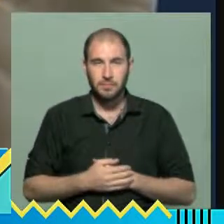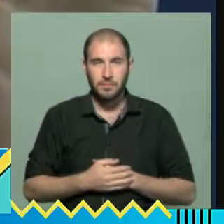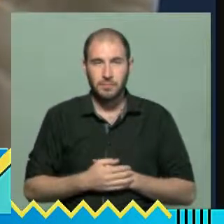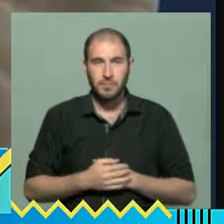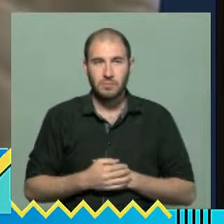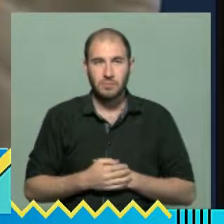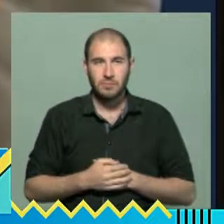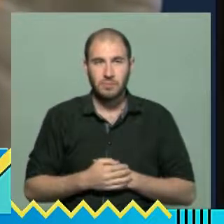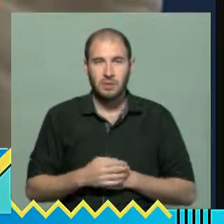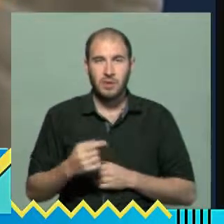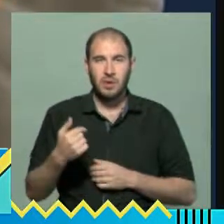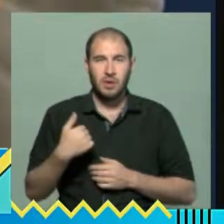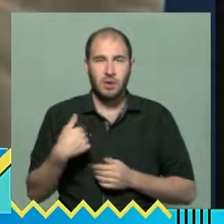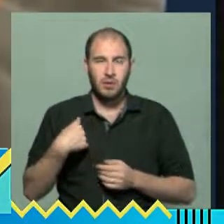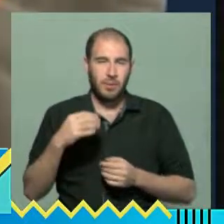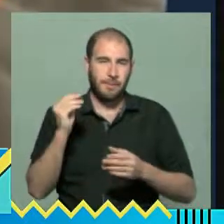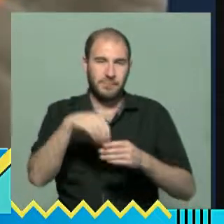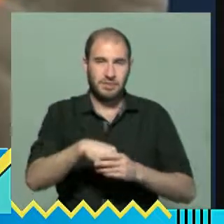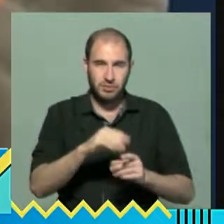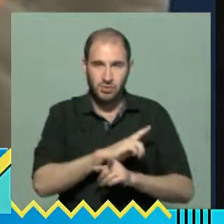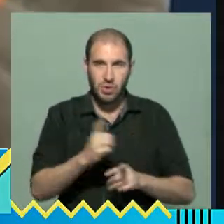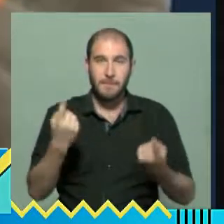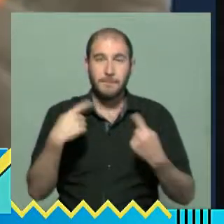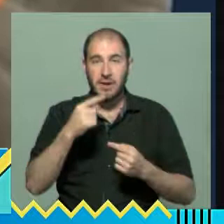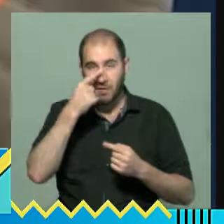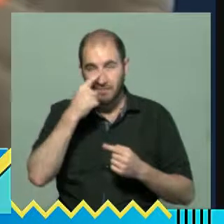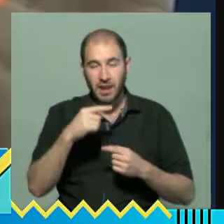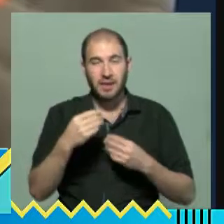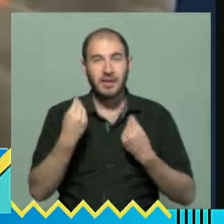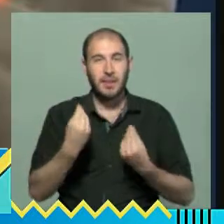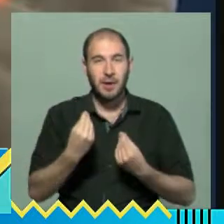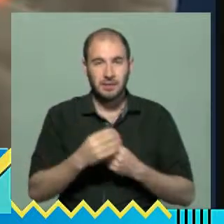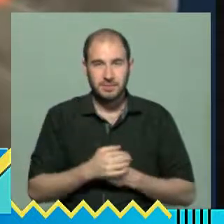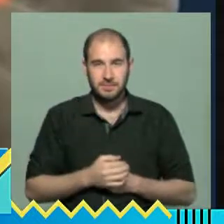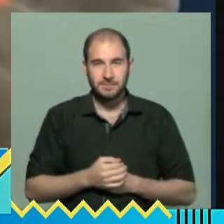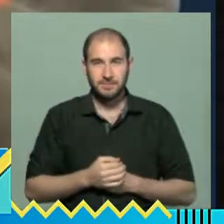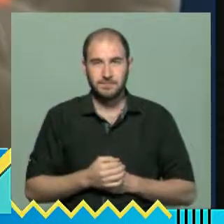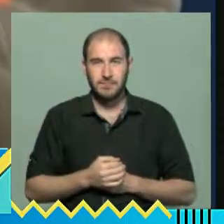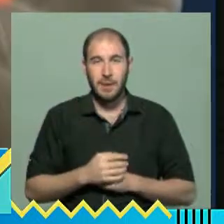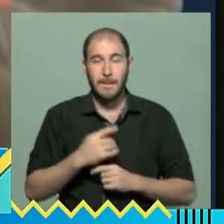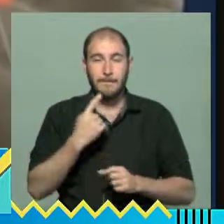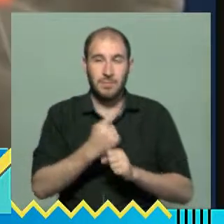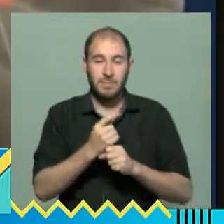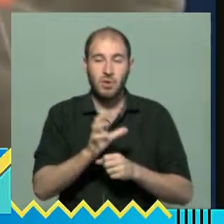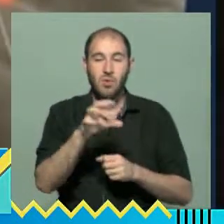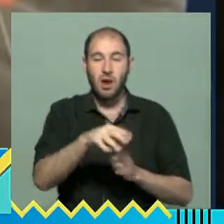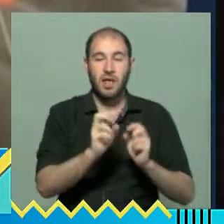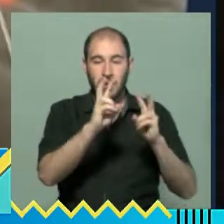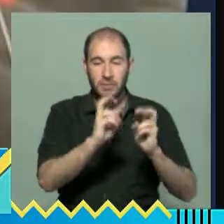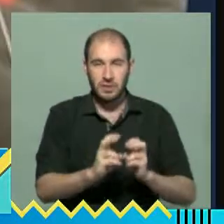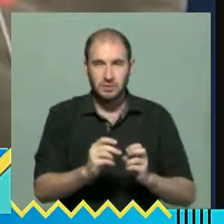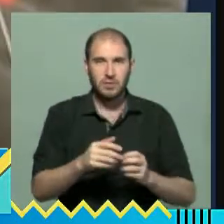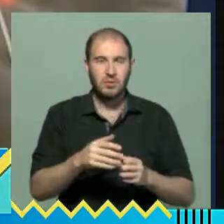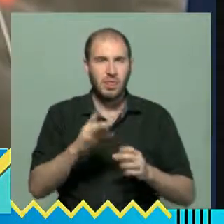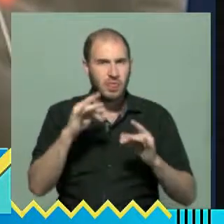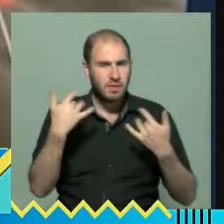yo, digamos, colocar ninguna en particular. Pero en definitiva, ¿qué está pasando? Nos encontramos que, primero, es un área de investigación muy